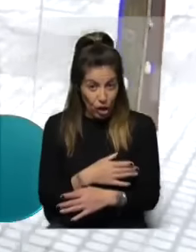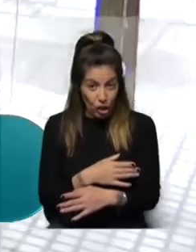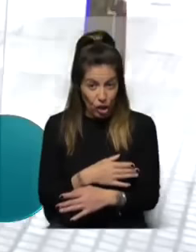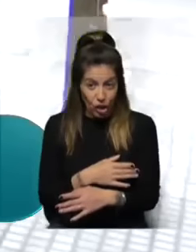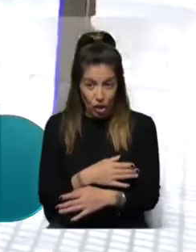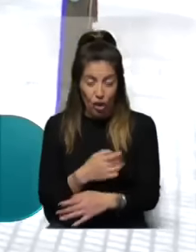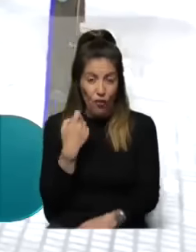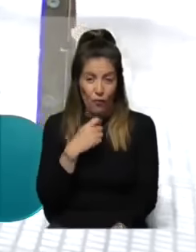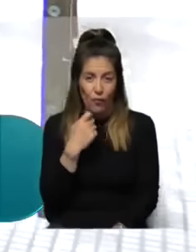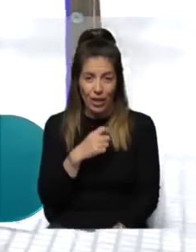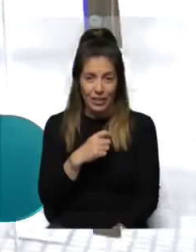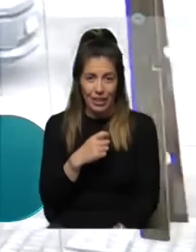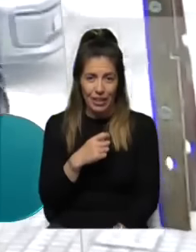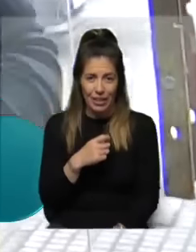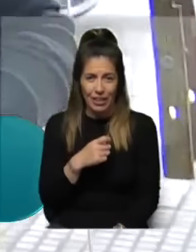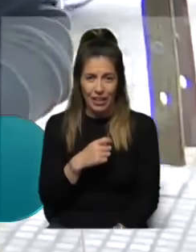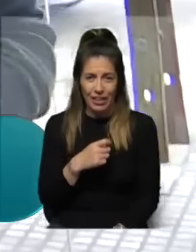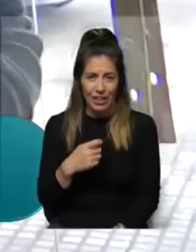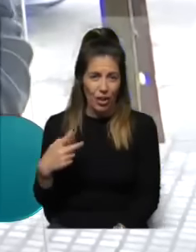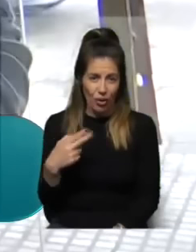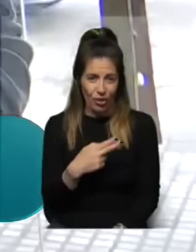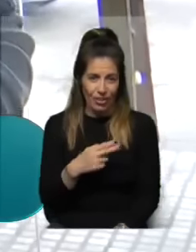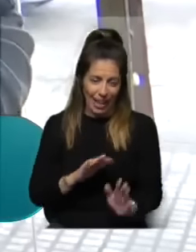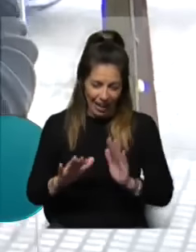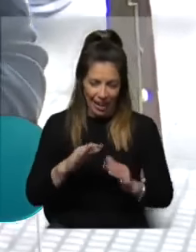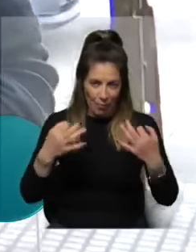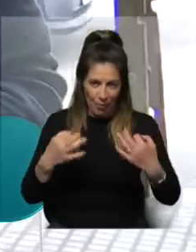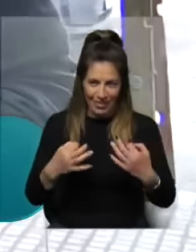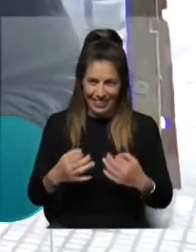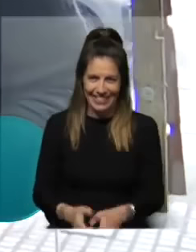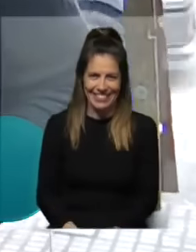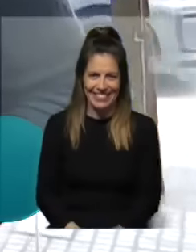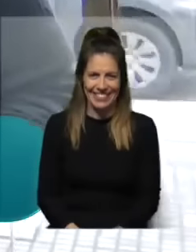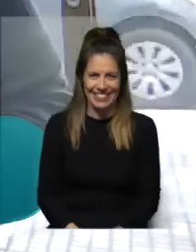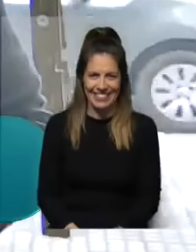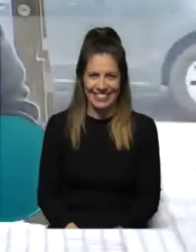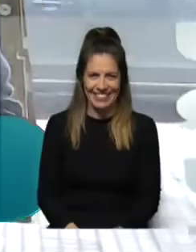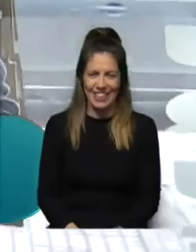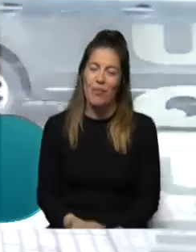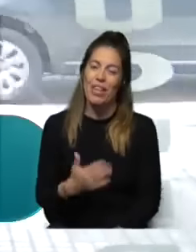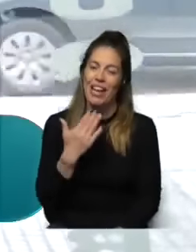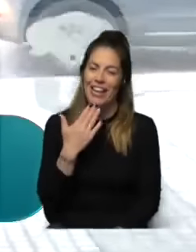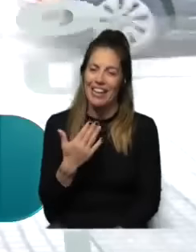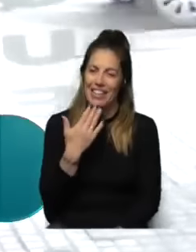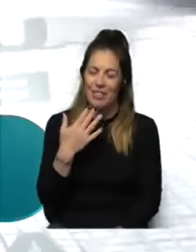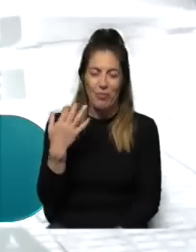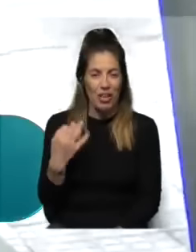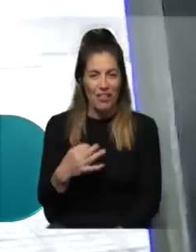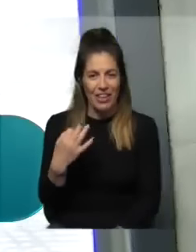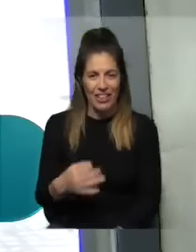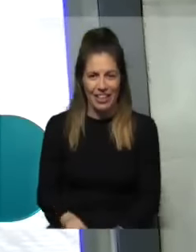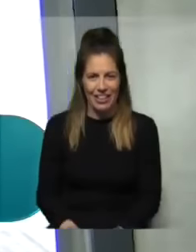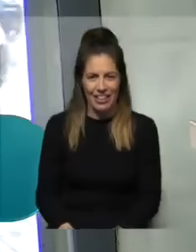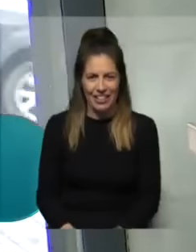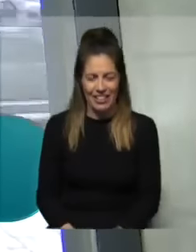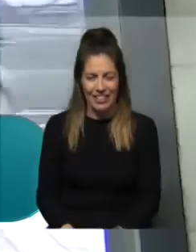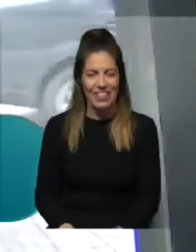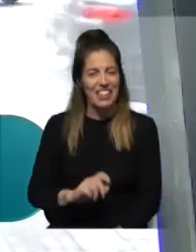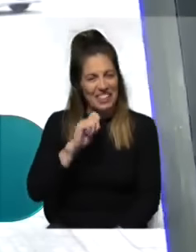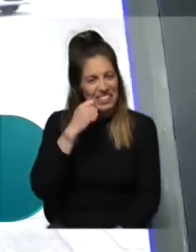¿O le falta algo? Ahora cuando corte, hacemos unos retoques que te emparejo bien. ¡Qué maravilla! Bueno, Tano, le agradecemos, la verdad. Pero por favor. Qué